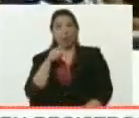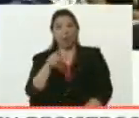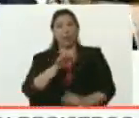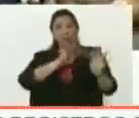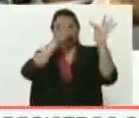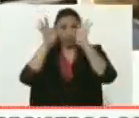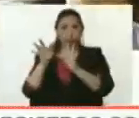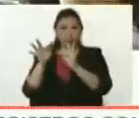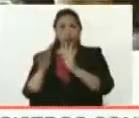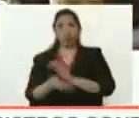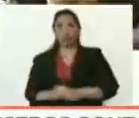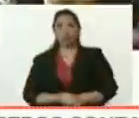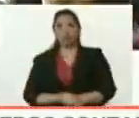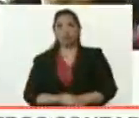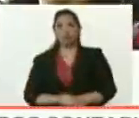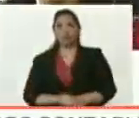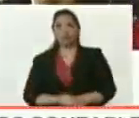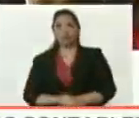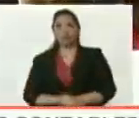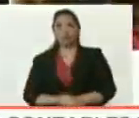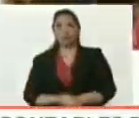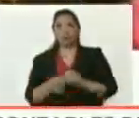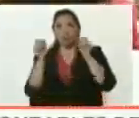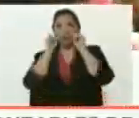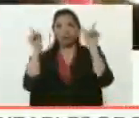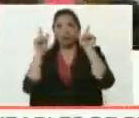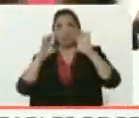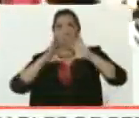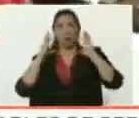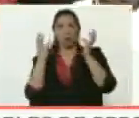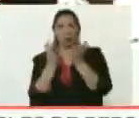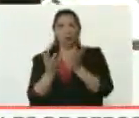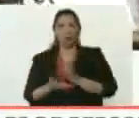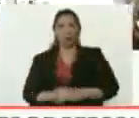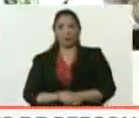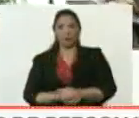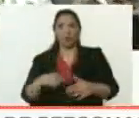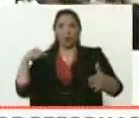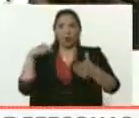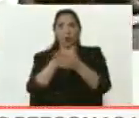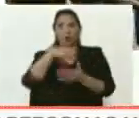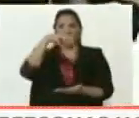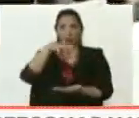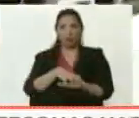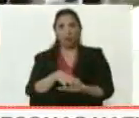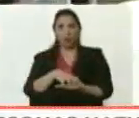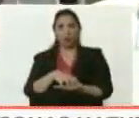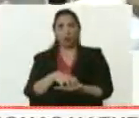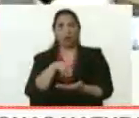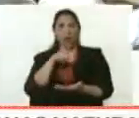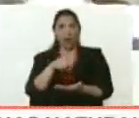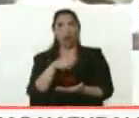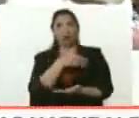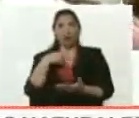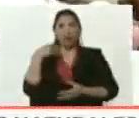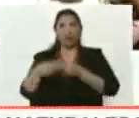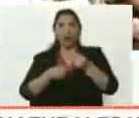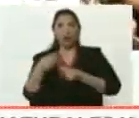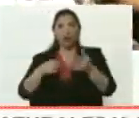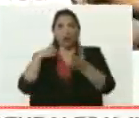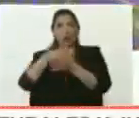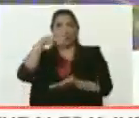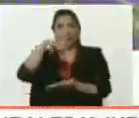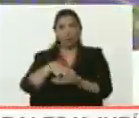legado. Y sorprendió al mundo el golpe de Estado. Se atrevieron al golpe de Estado. Un golpe